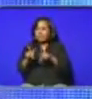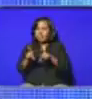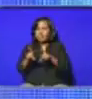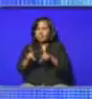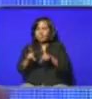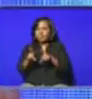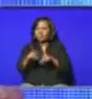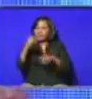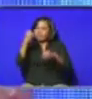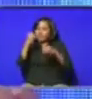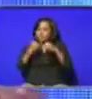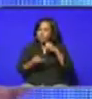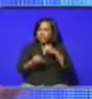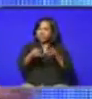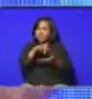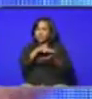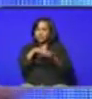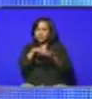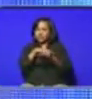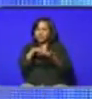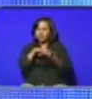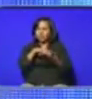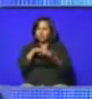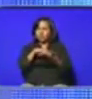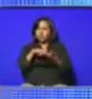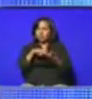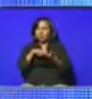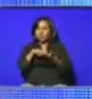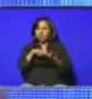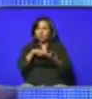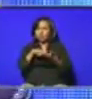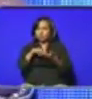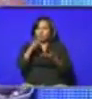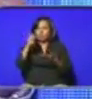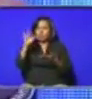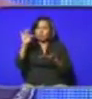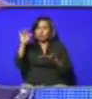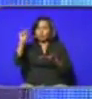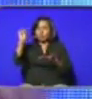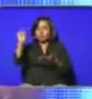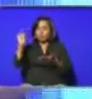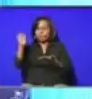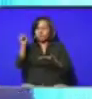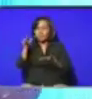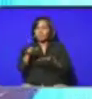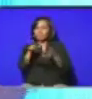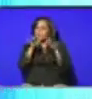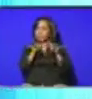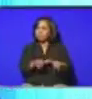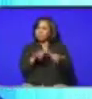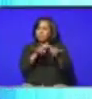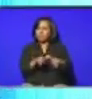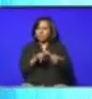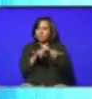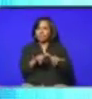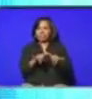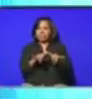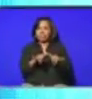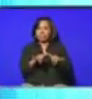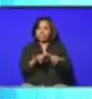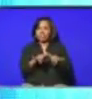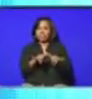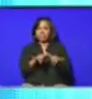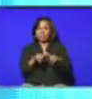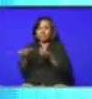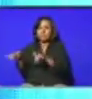ICSE no sea unilingüe. O sea, nosotros necesitamos elevar los estándares como lo hizo Corea,